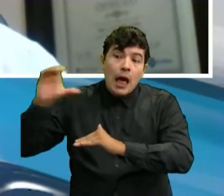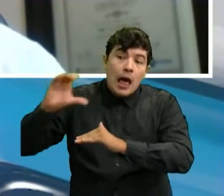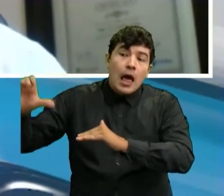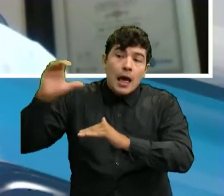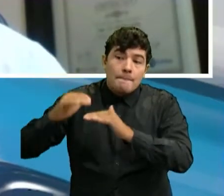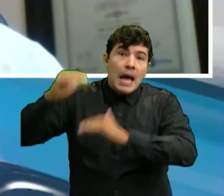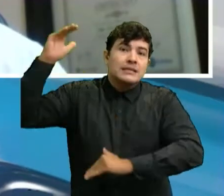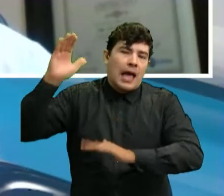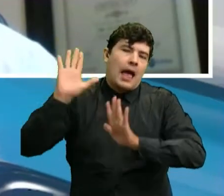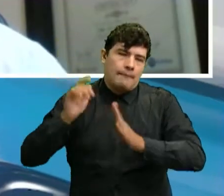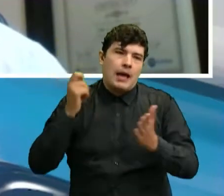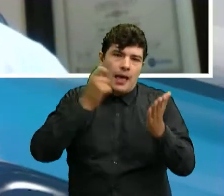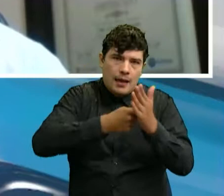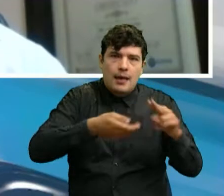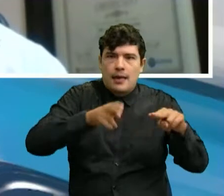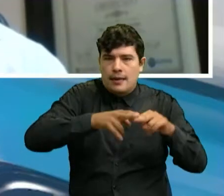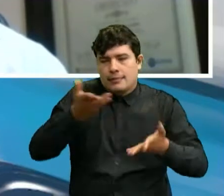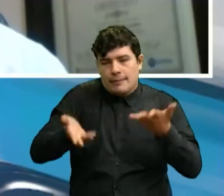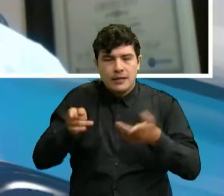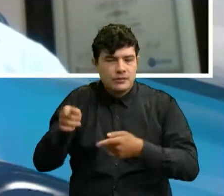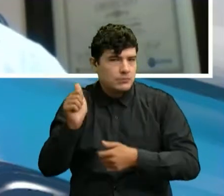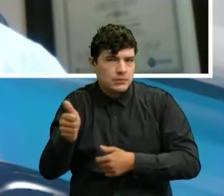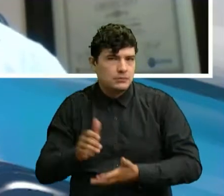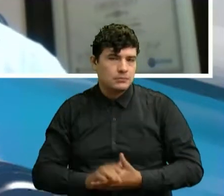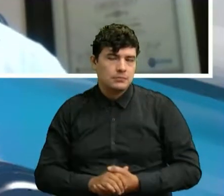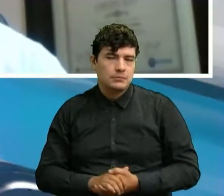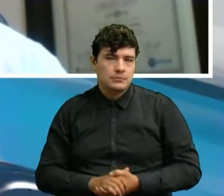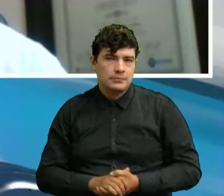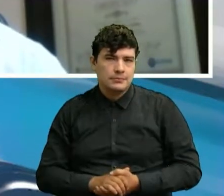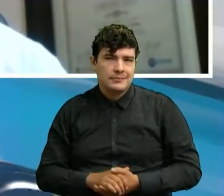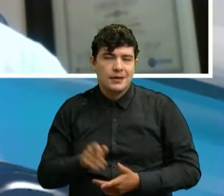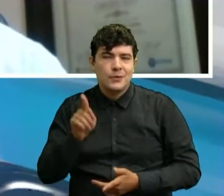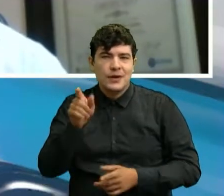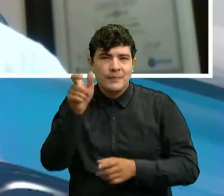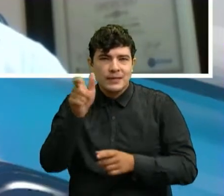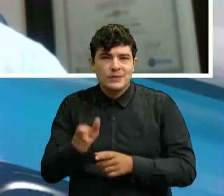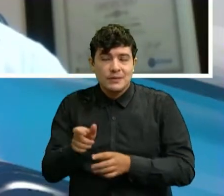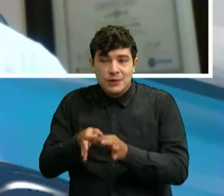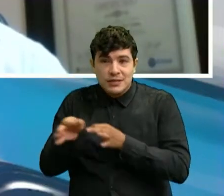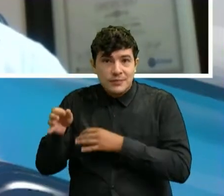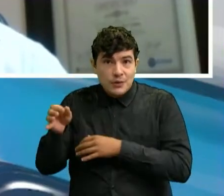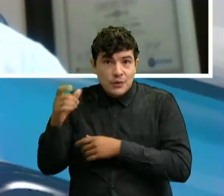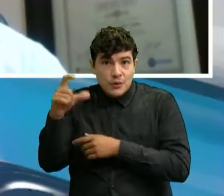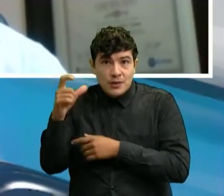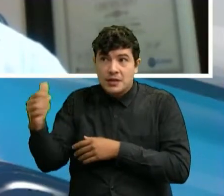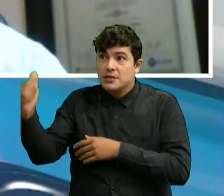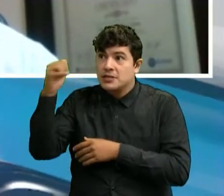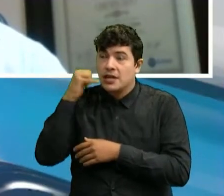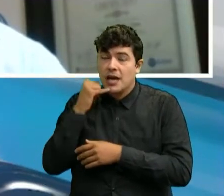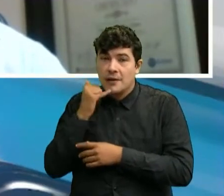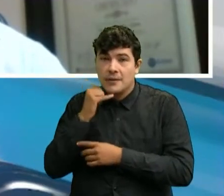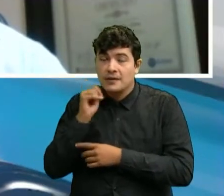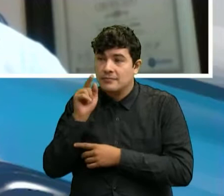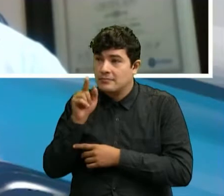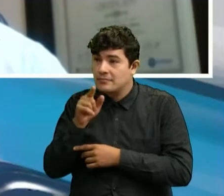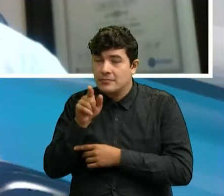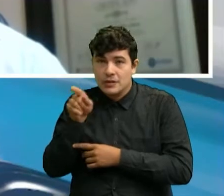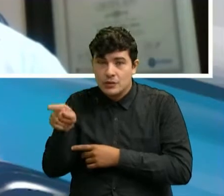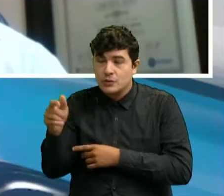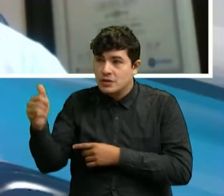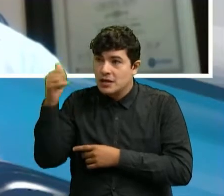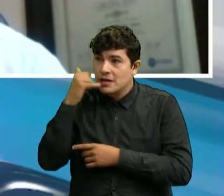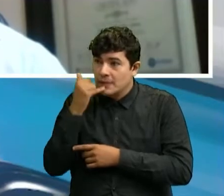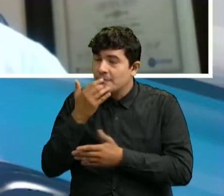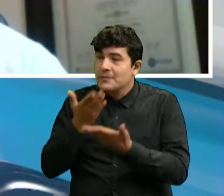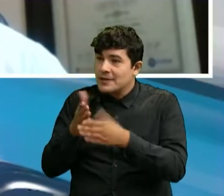del 648-4820 desde el municipio de Cúcuta. Nos llaman hasta ahora. Muy buenas tardes, bienvenido a Actúa en Derecho y cuéntenos cuál es su caso.